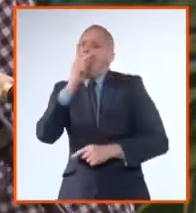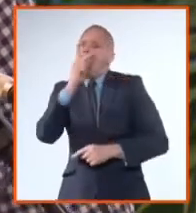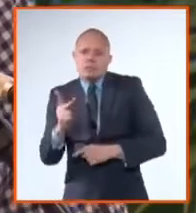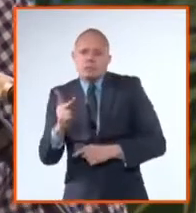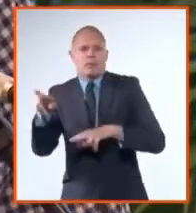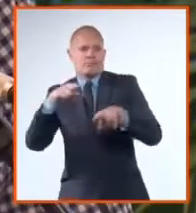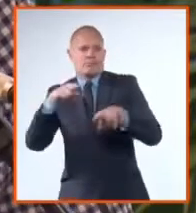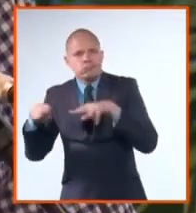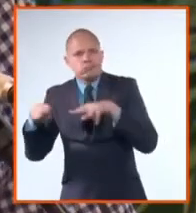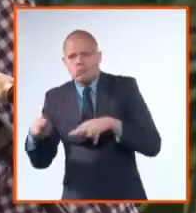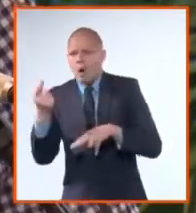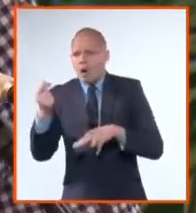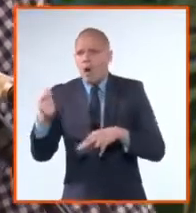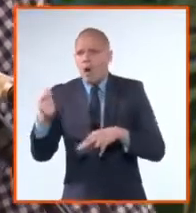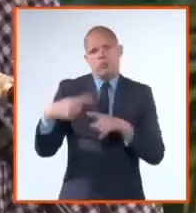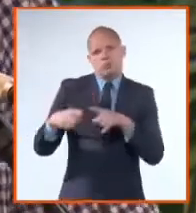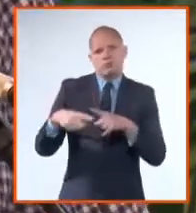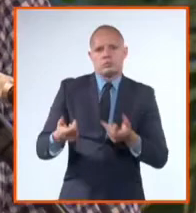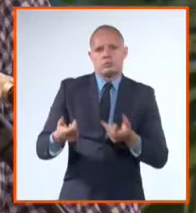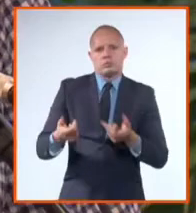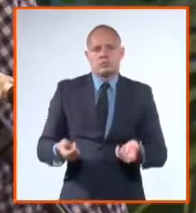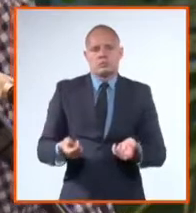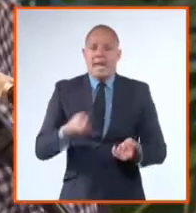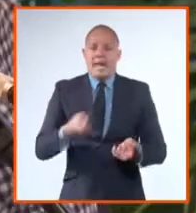cuando llegue el momento de la auditoría sea el que sufra.